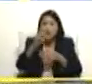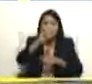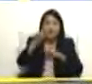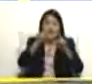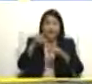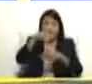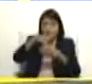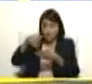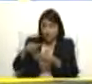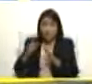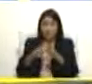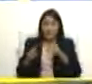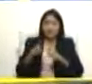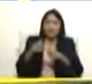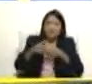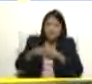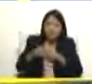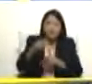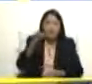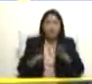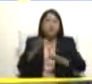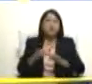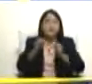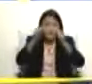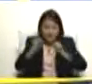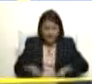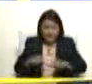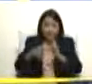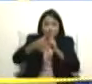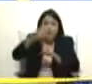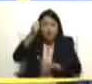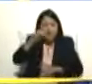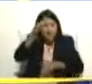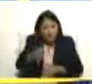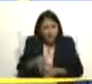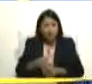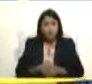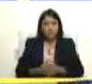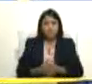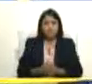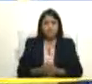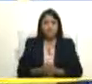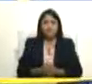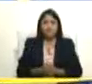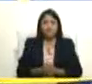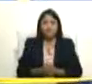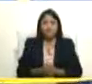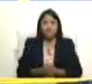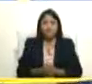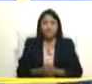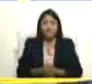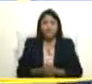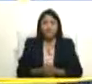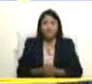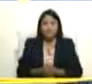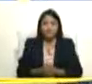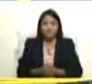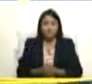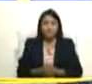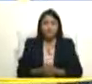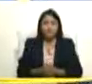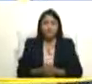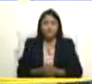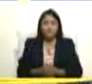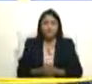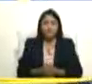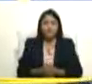La justicia les llegará más temprano que tarde a todos estos criminales violentos, fascistas y vendepatria, estén